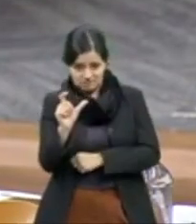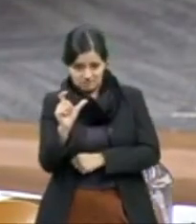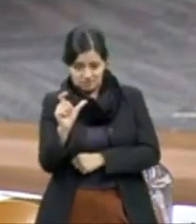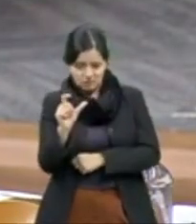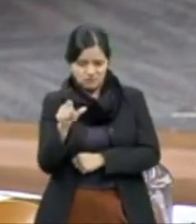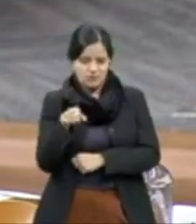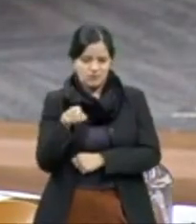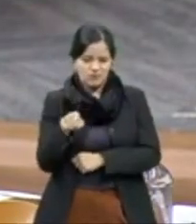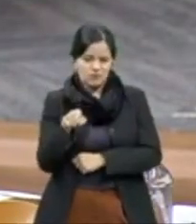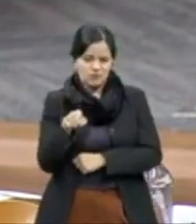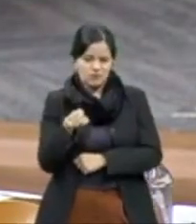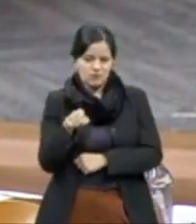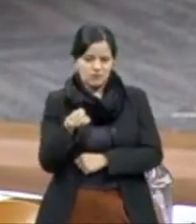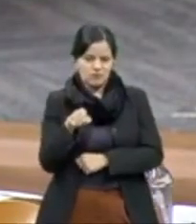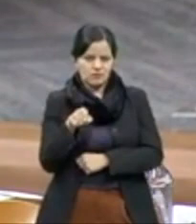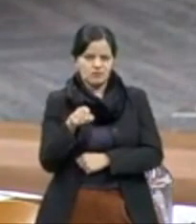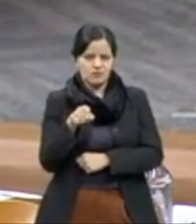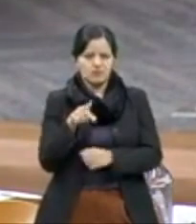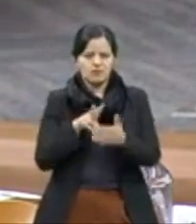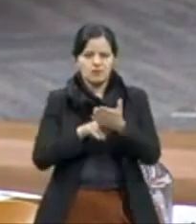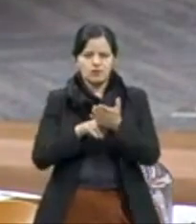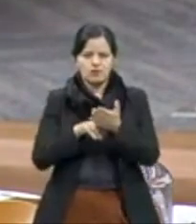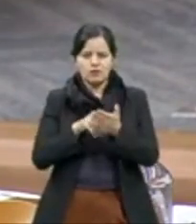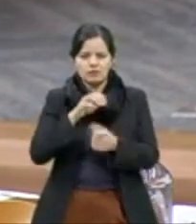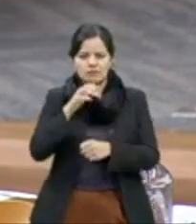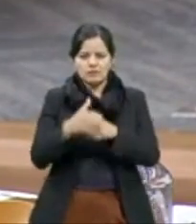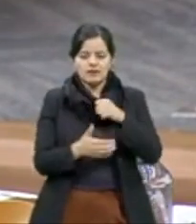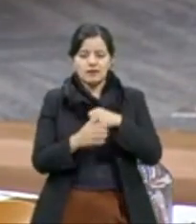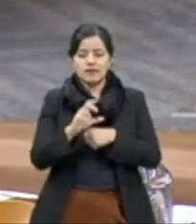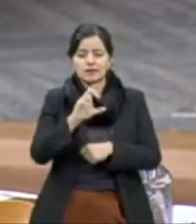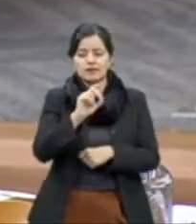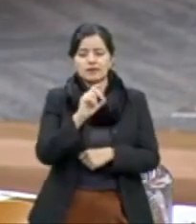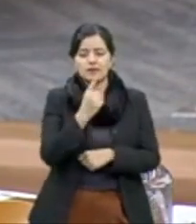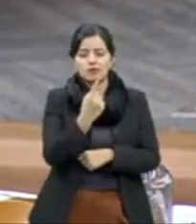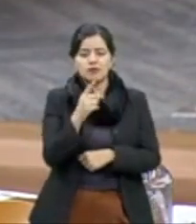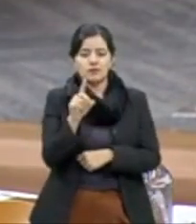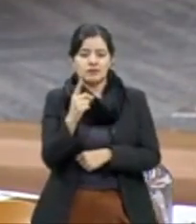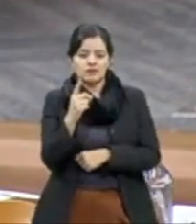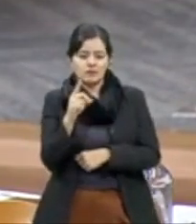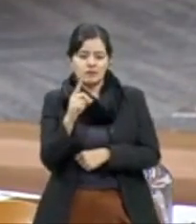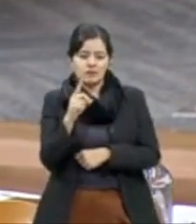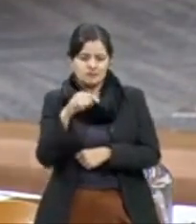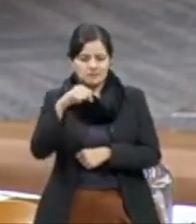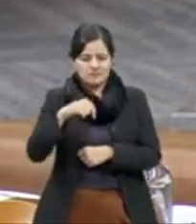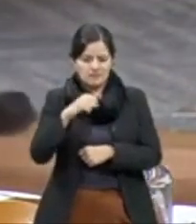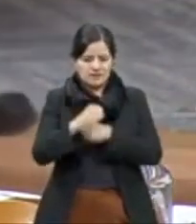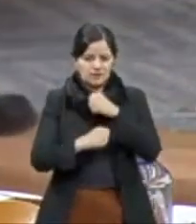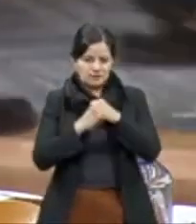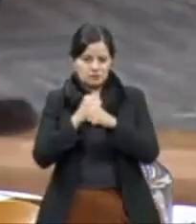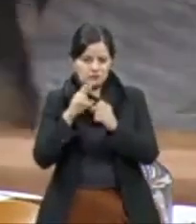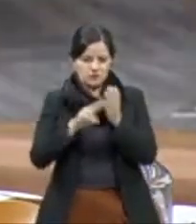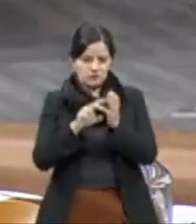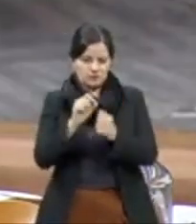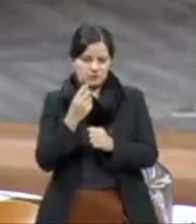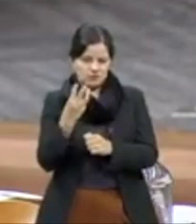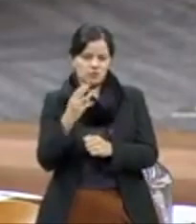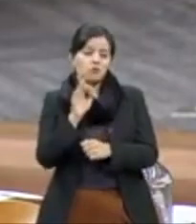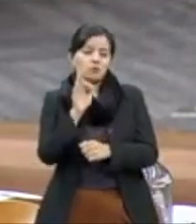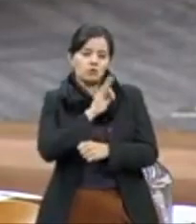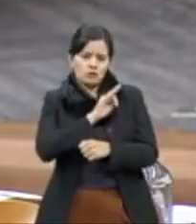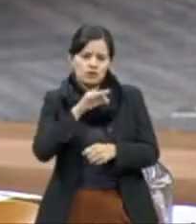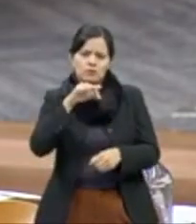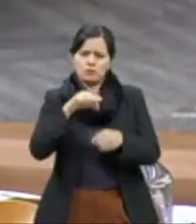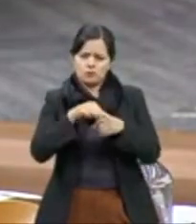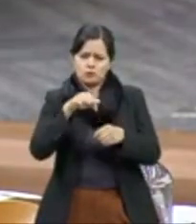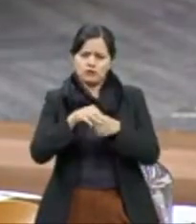cuya vigencia termine el 31 de diciembre de este año puedan votar en las elecciones